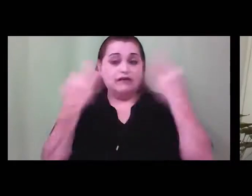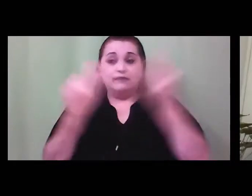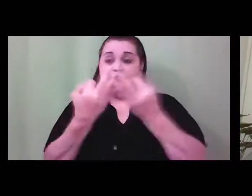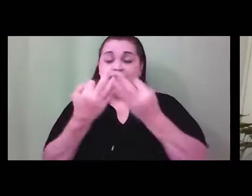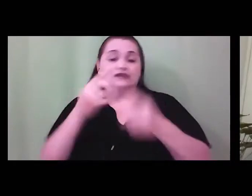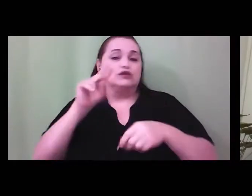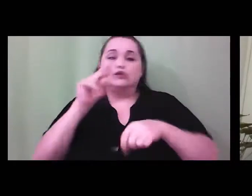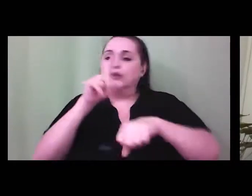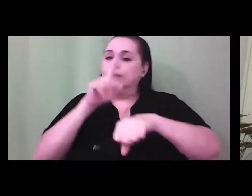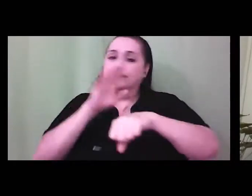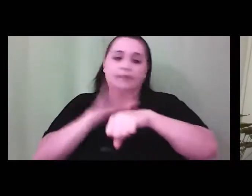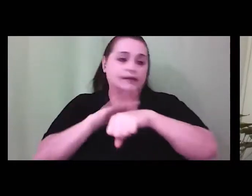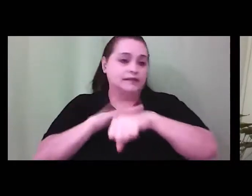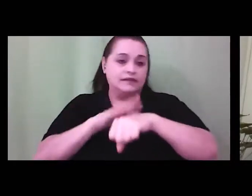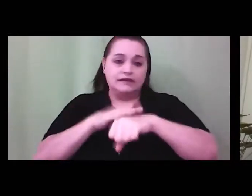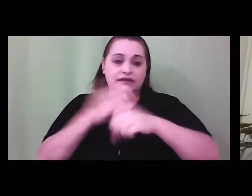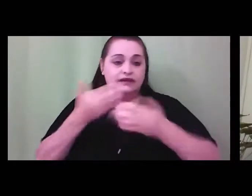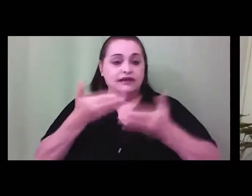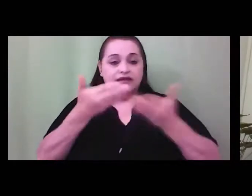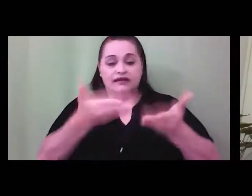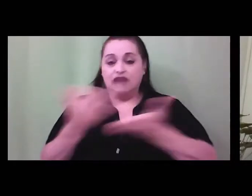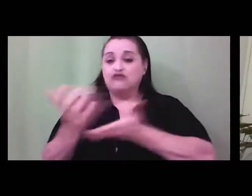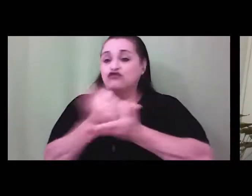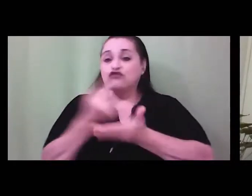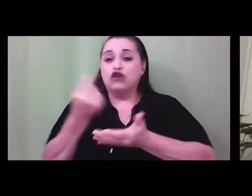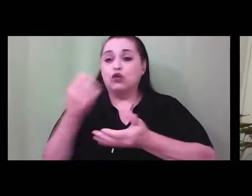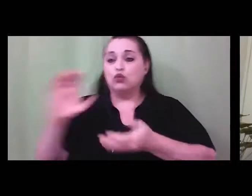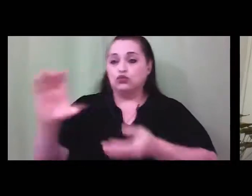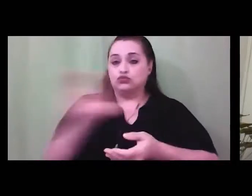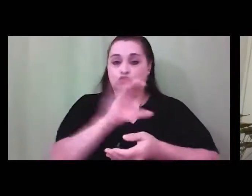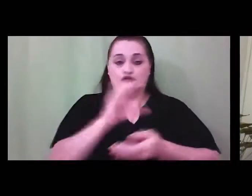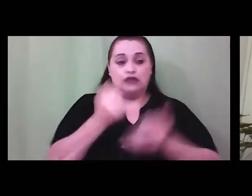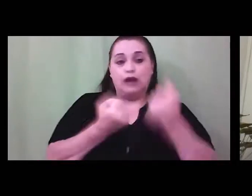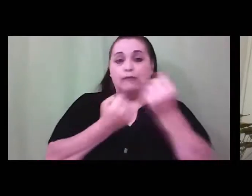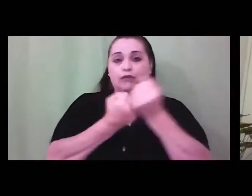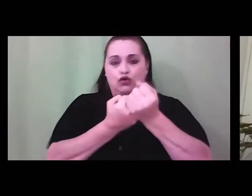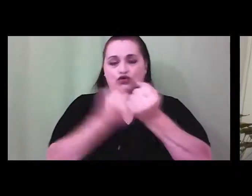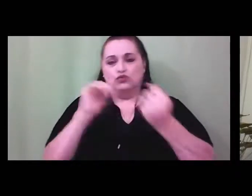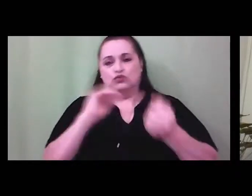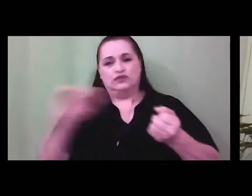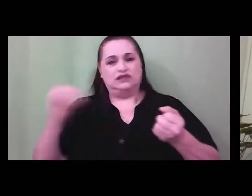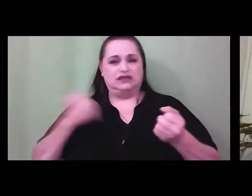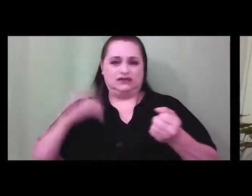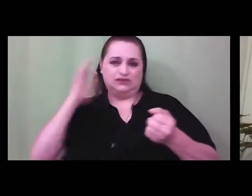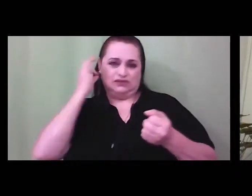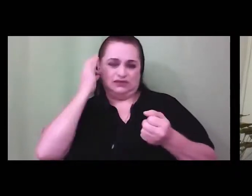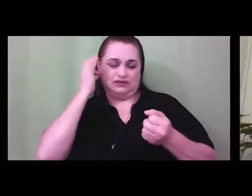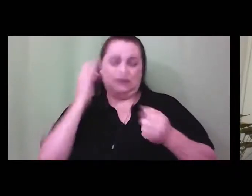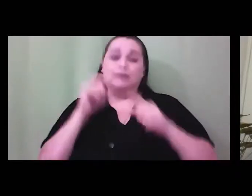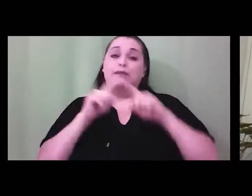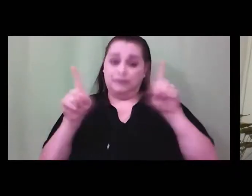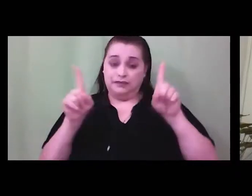permiten dar recursos de apoyo a los niños. Pero